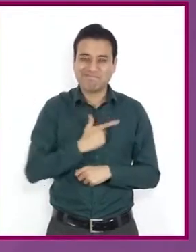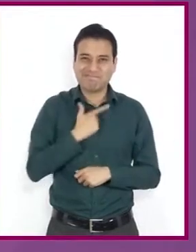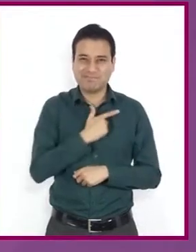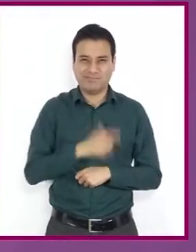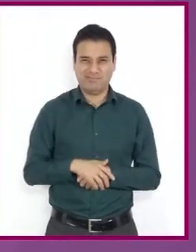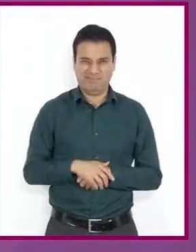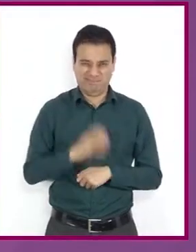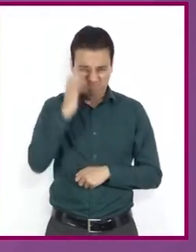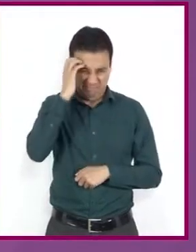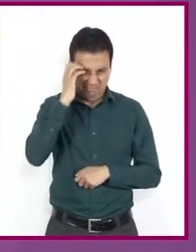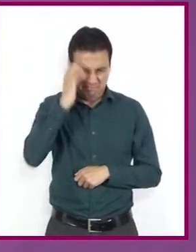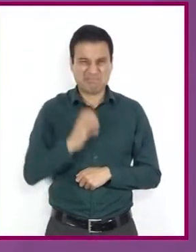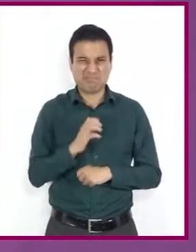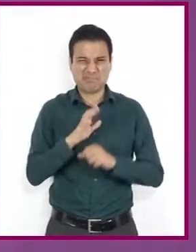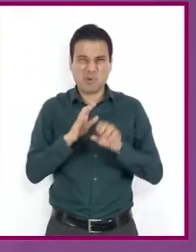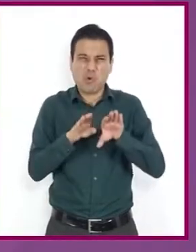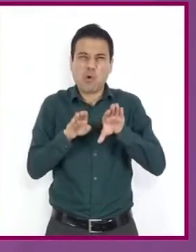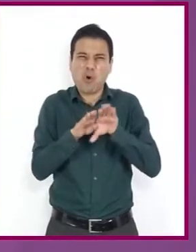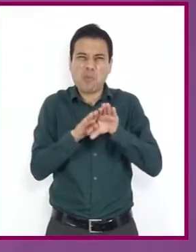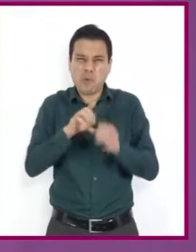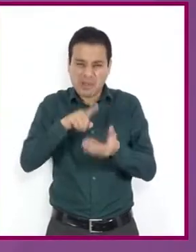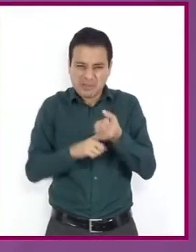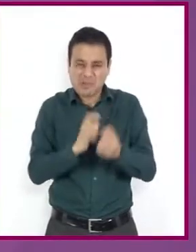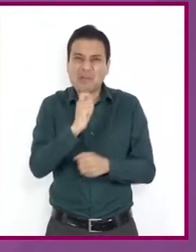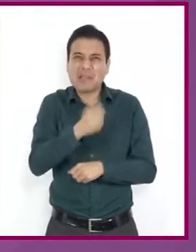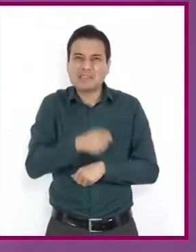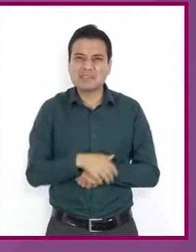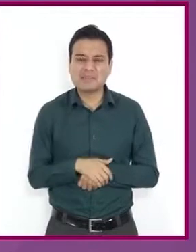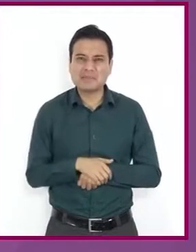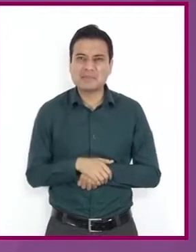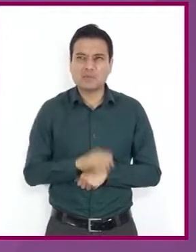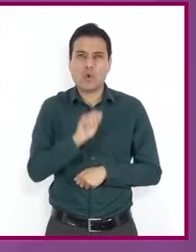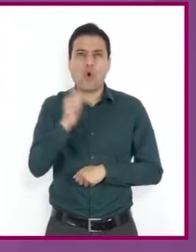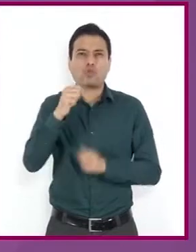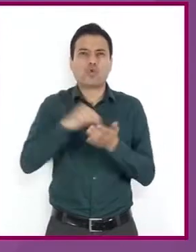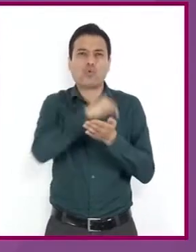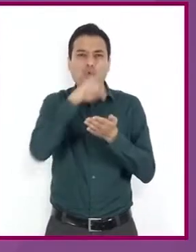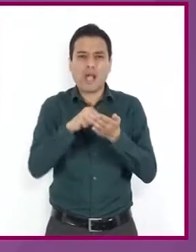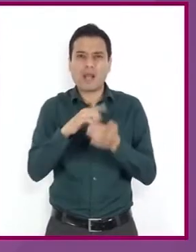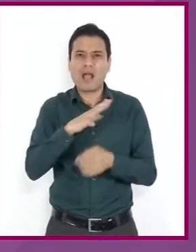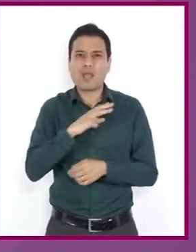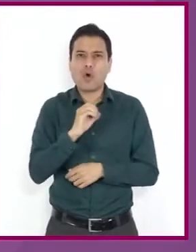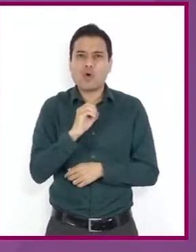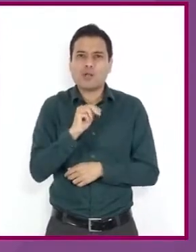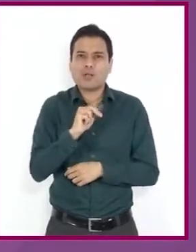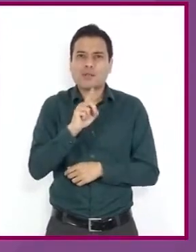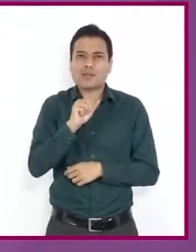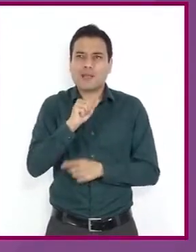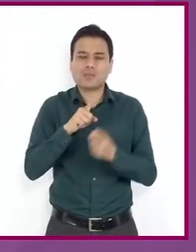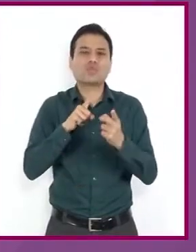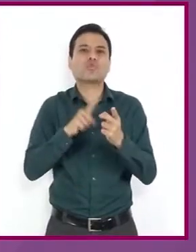Pero, ¿qué explicación habrá detrás? ¿En qué otros lugares se propaga ese tipo de ondas?